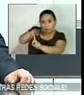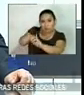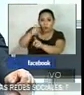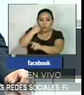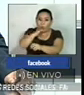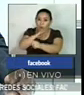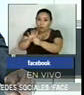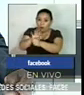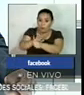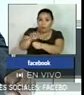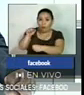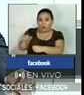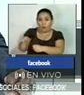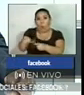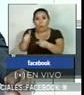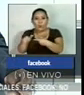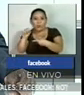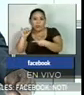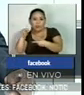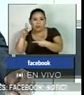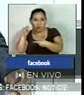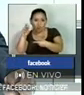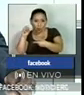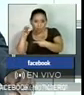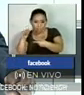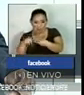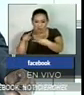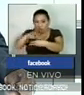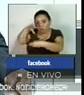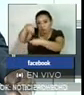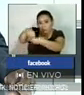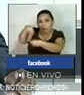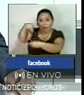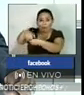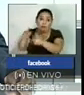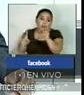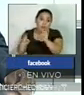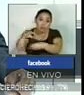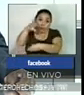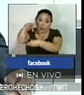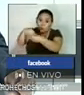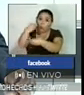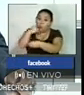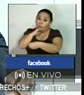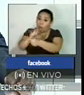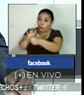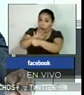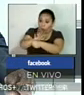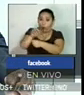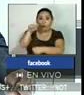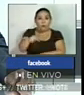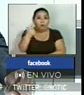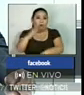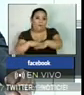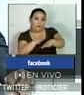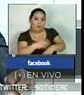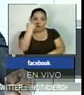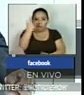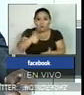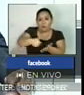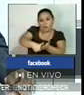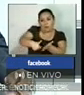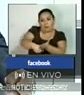Kawasaki y el síndrome de shock tóxico vinculado posiblemente al coronavirus. dijo hoy el gobernador Andrew Cuomo